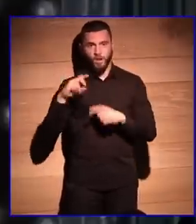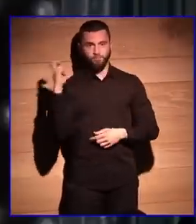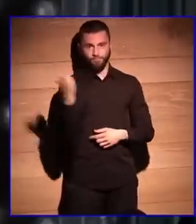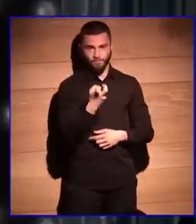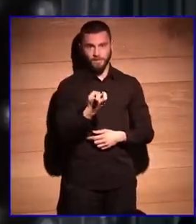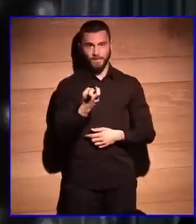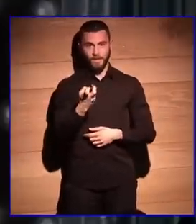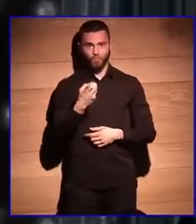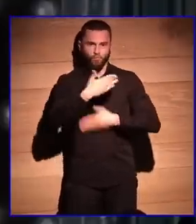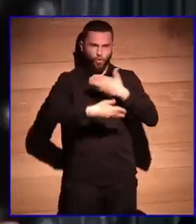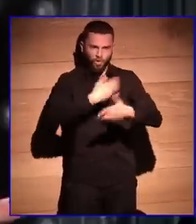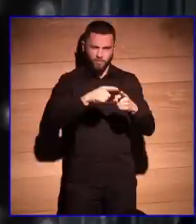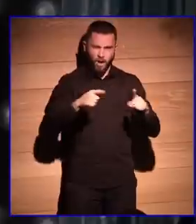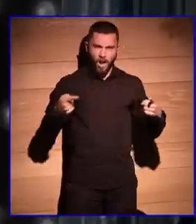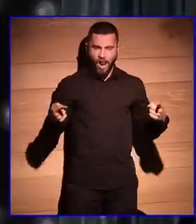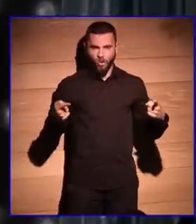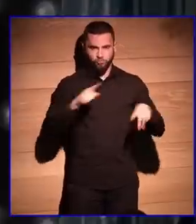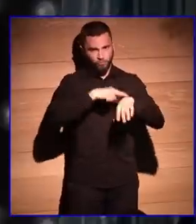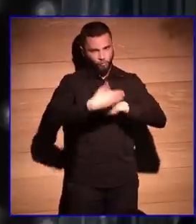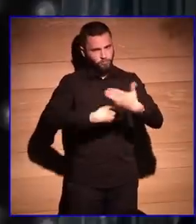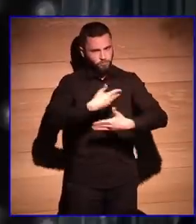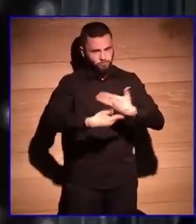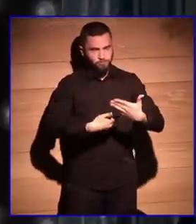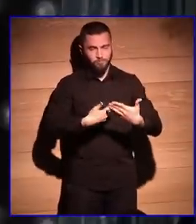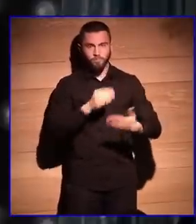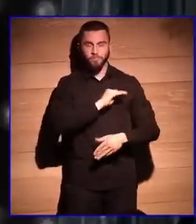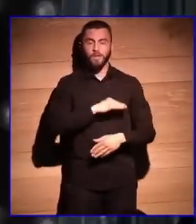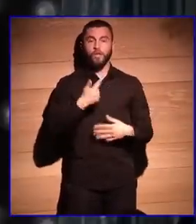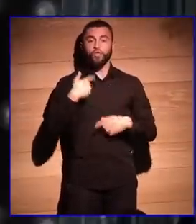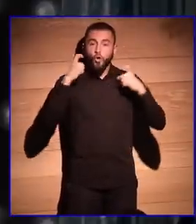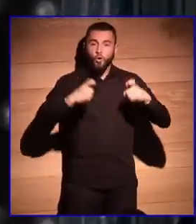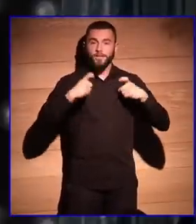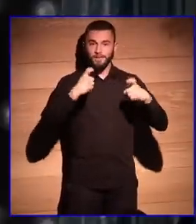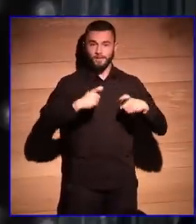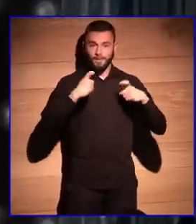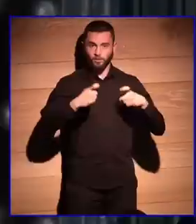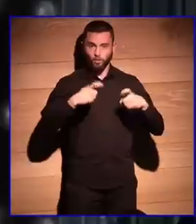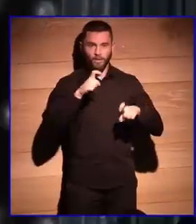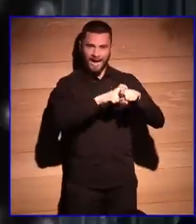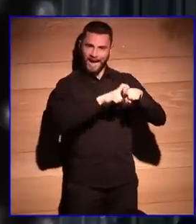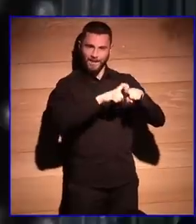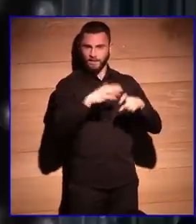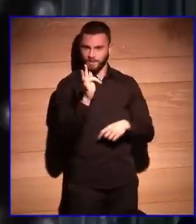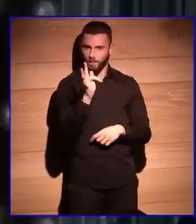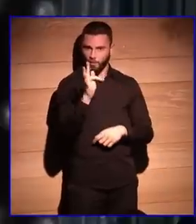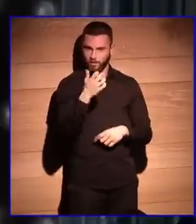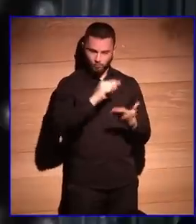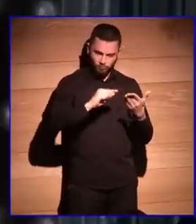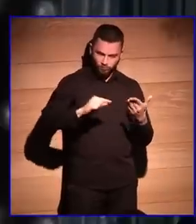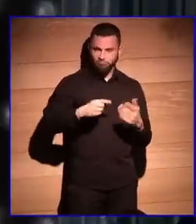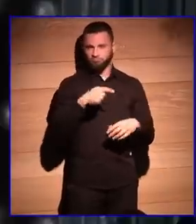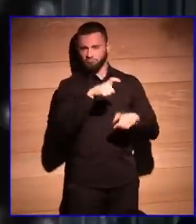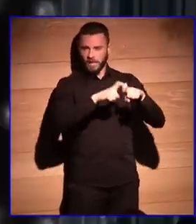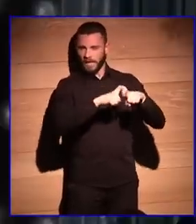lleva, además, es un proceso largo que lleva mucho tiempo. Intento siempre que tenga alguna característica positiva